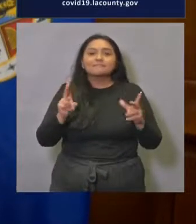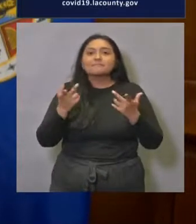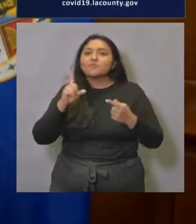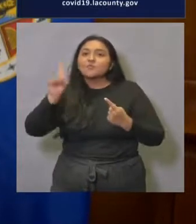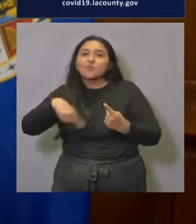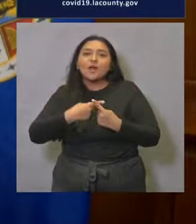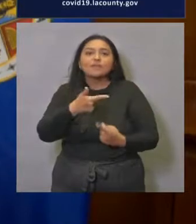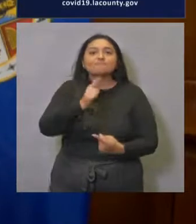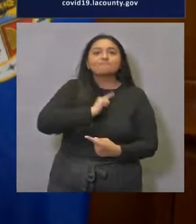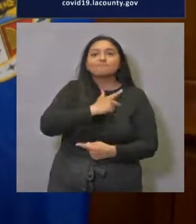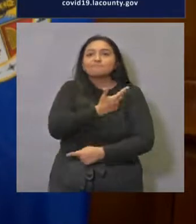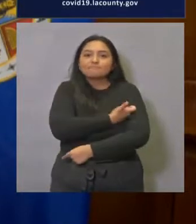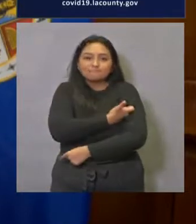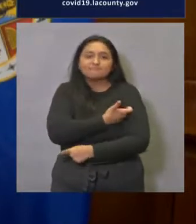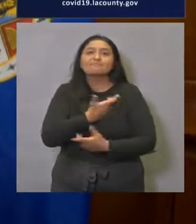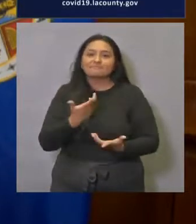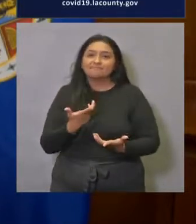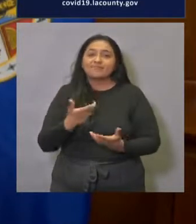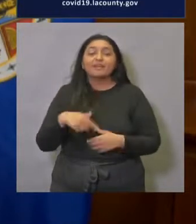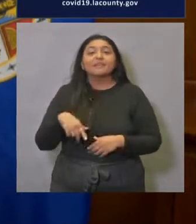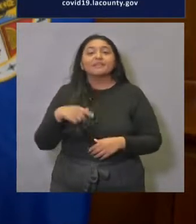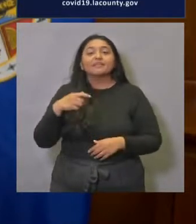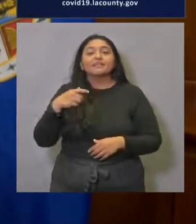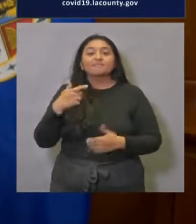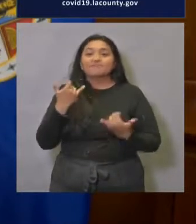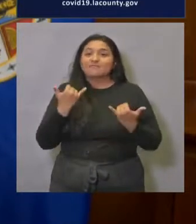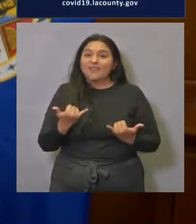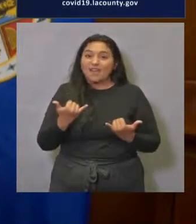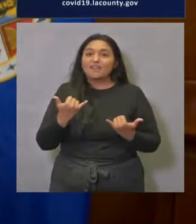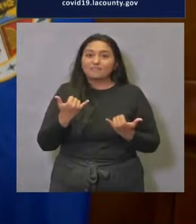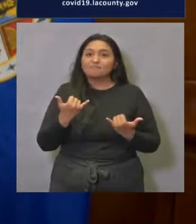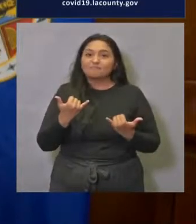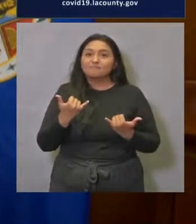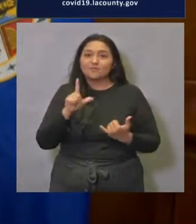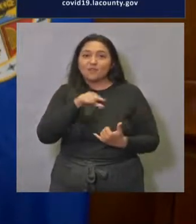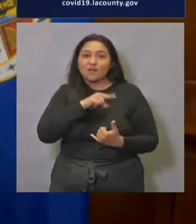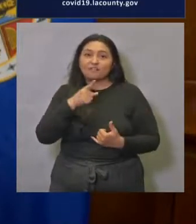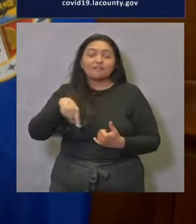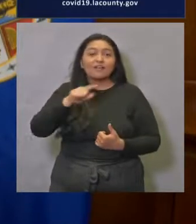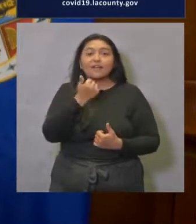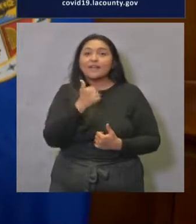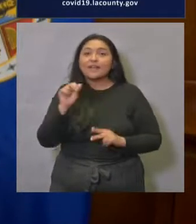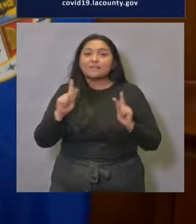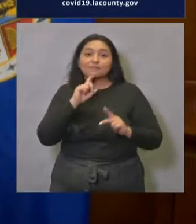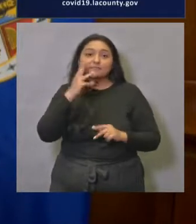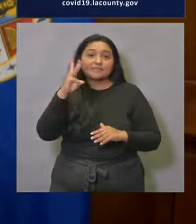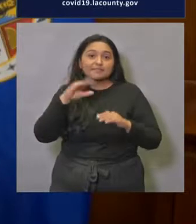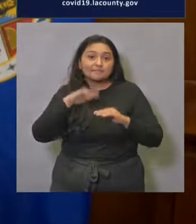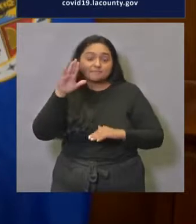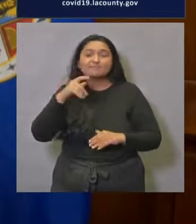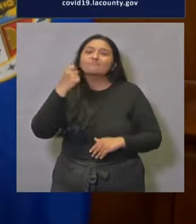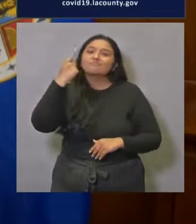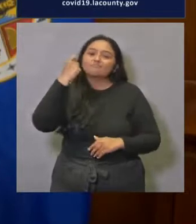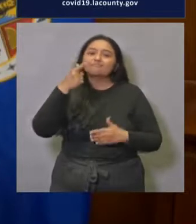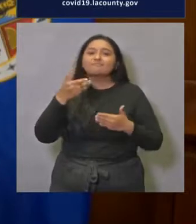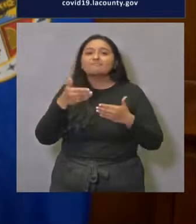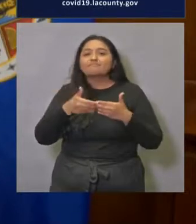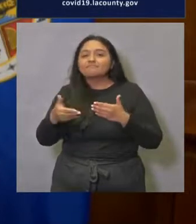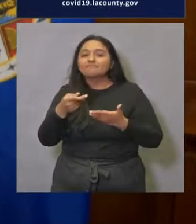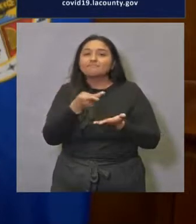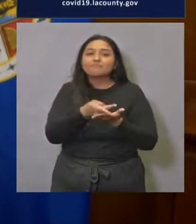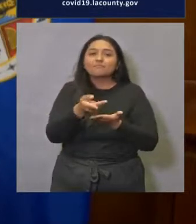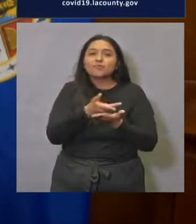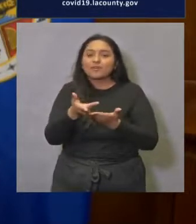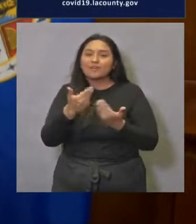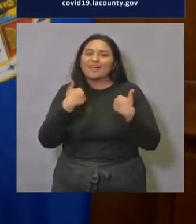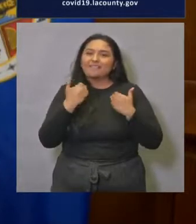primeras semanas va a ser un poco limitados, pero con el tiempo van a haber más